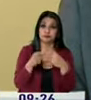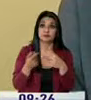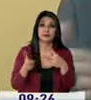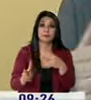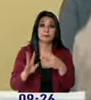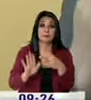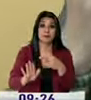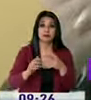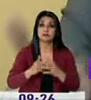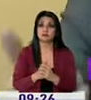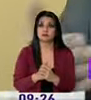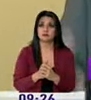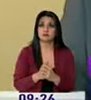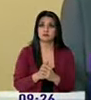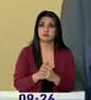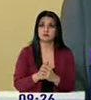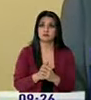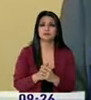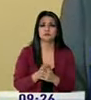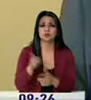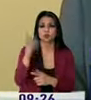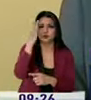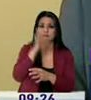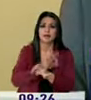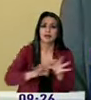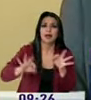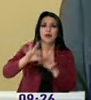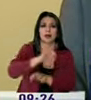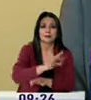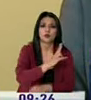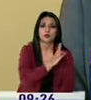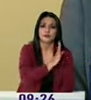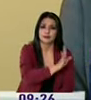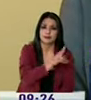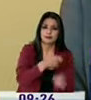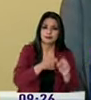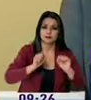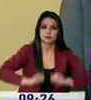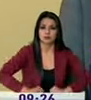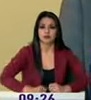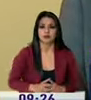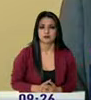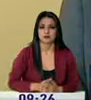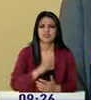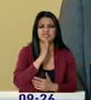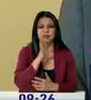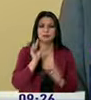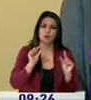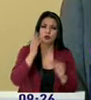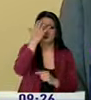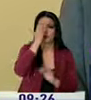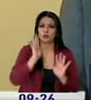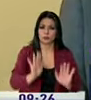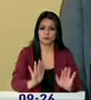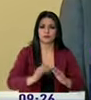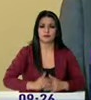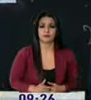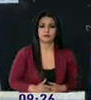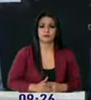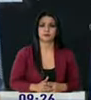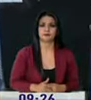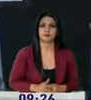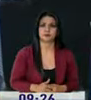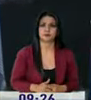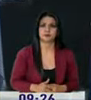de otro lado, porque evidentemente es un tránsito y una vinculación con el sistema de educación superior que siempre va a ser un motivo de preocupación para